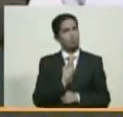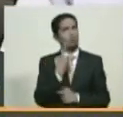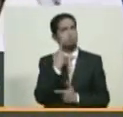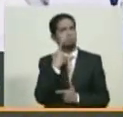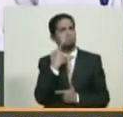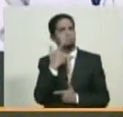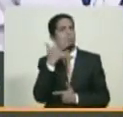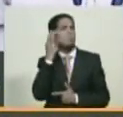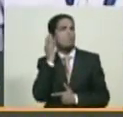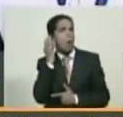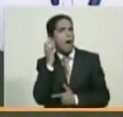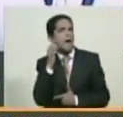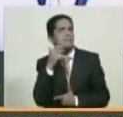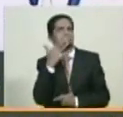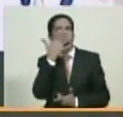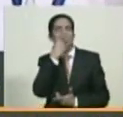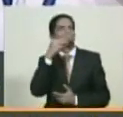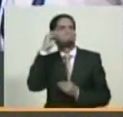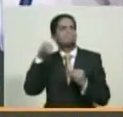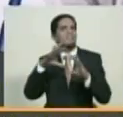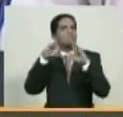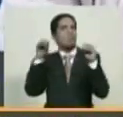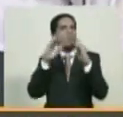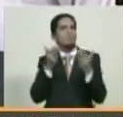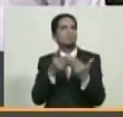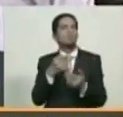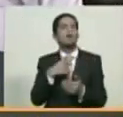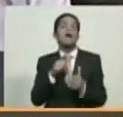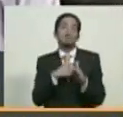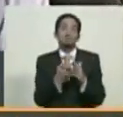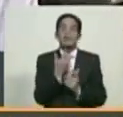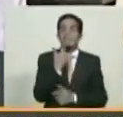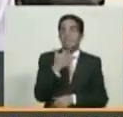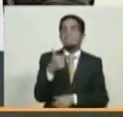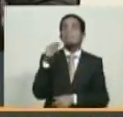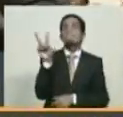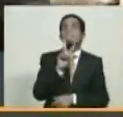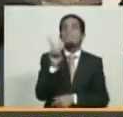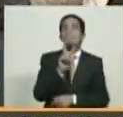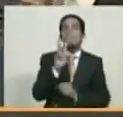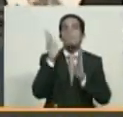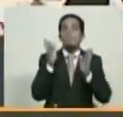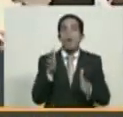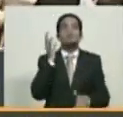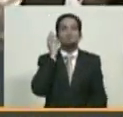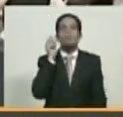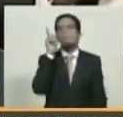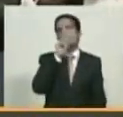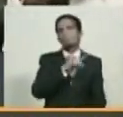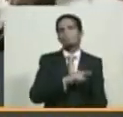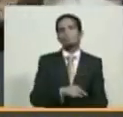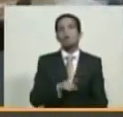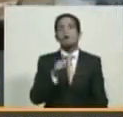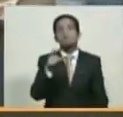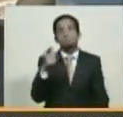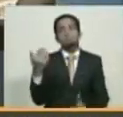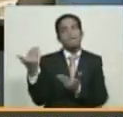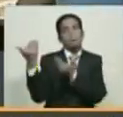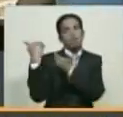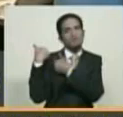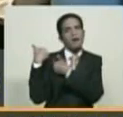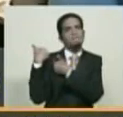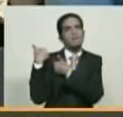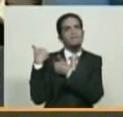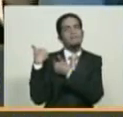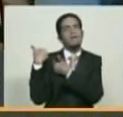todos, entonces dicen que son prostitutas y que son las responsables de las infidelidades en